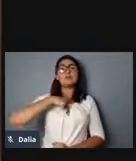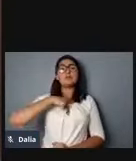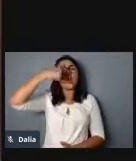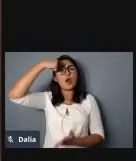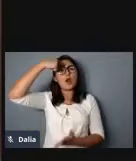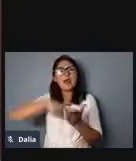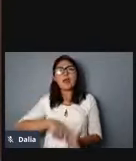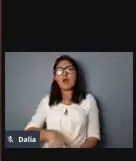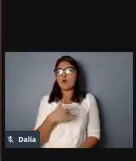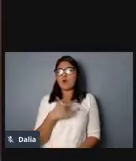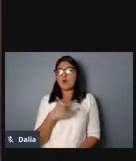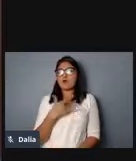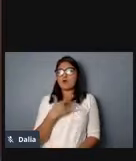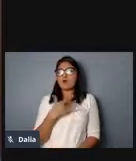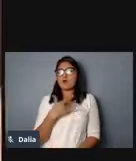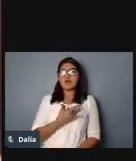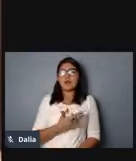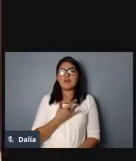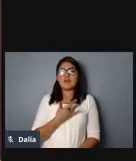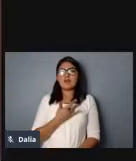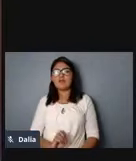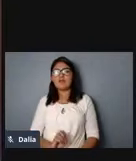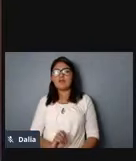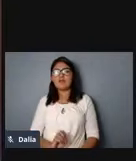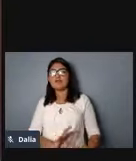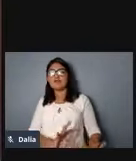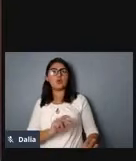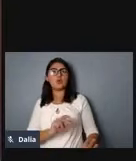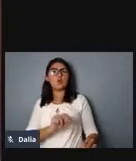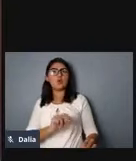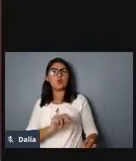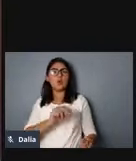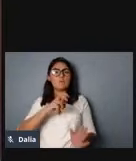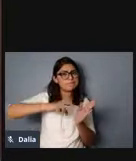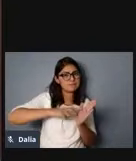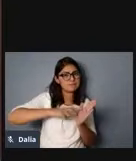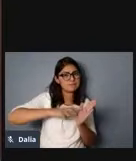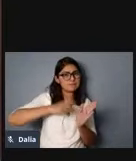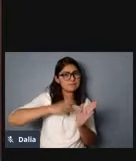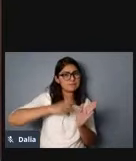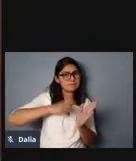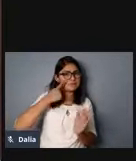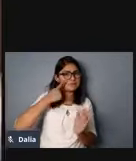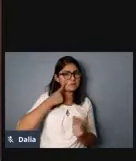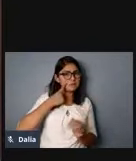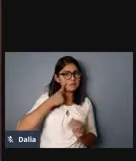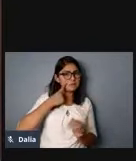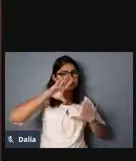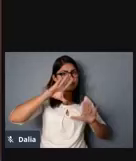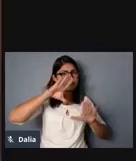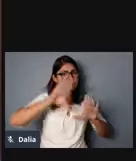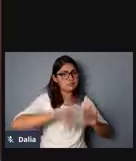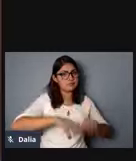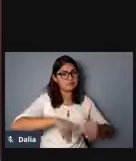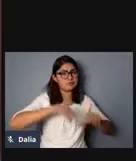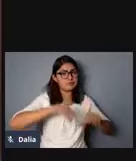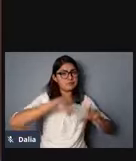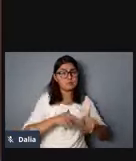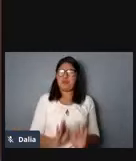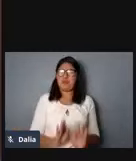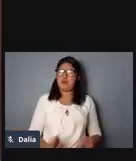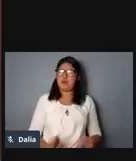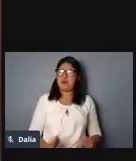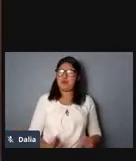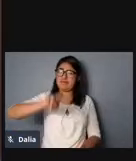niños hoy día resulta fundamental, de verdad, indispensable para que ellas y ellos salgan a la